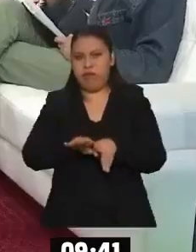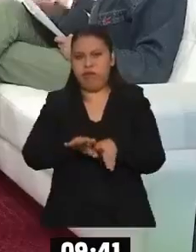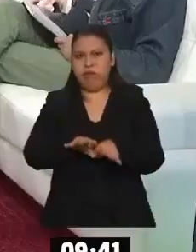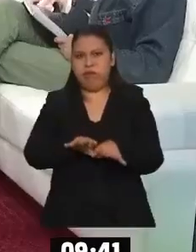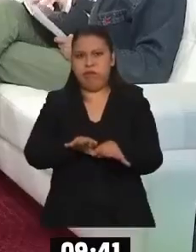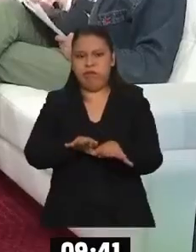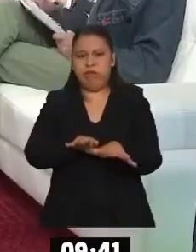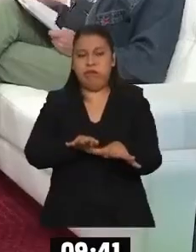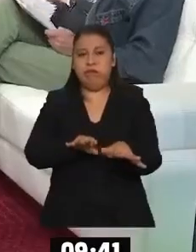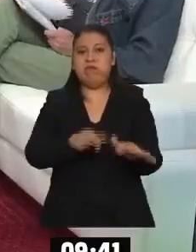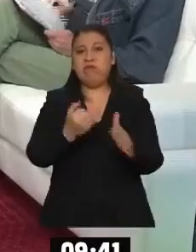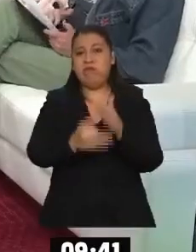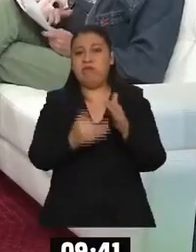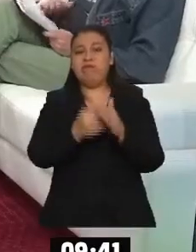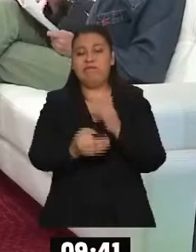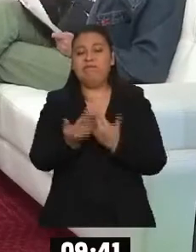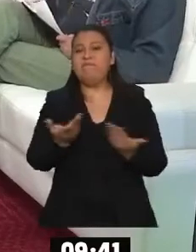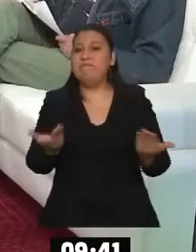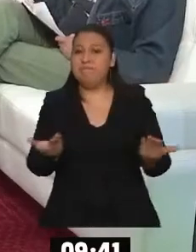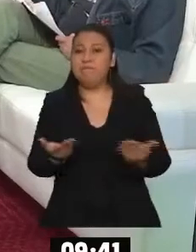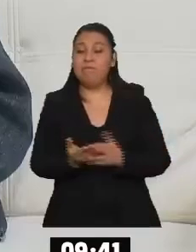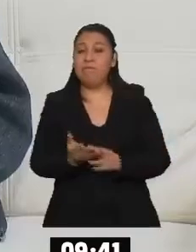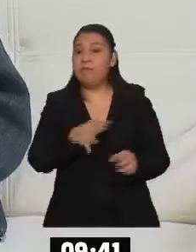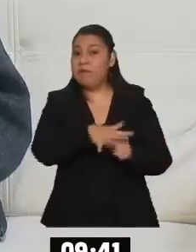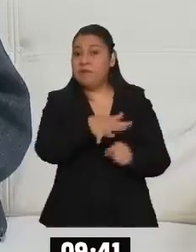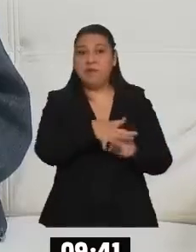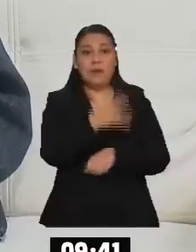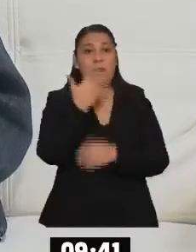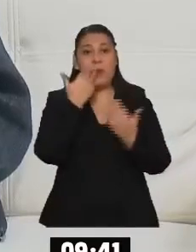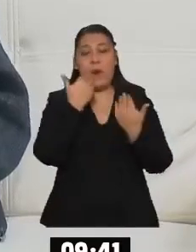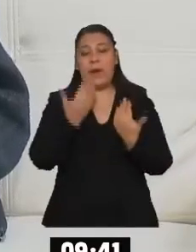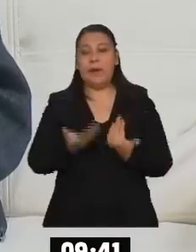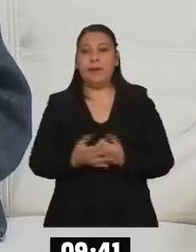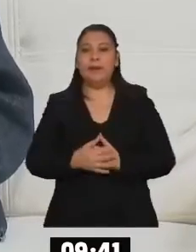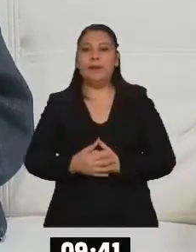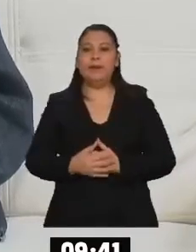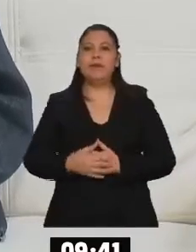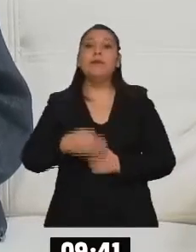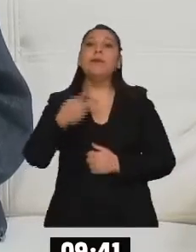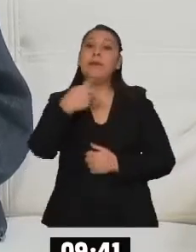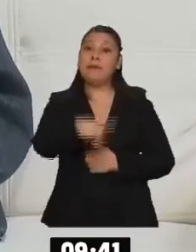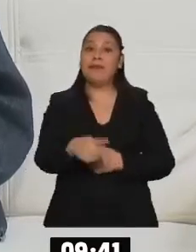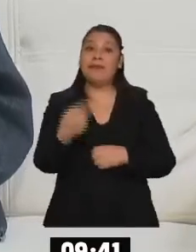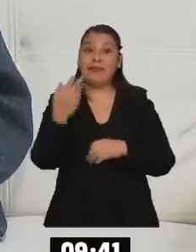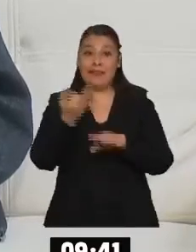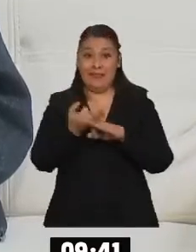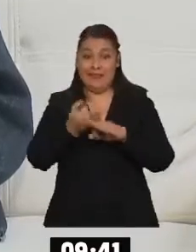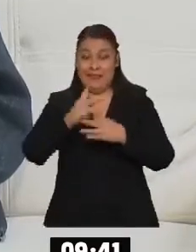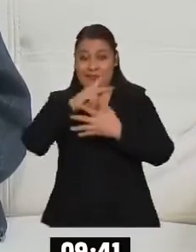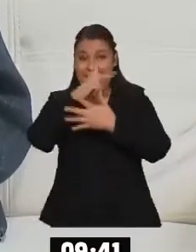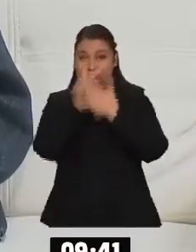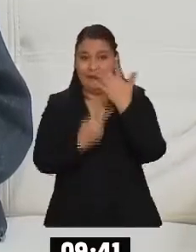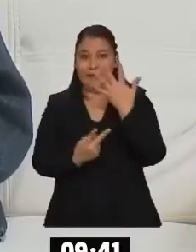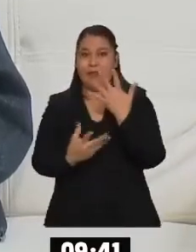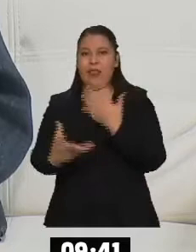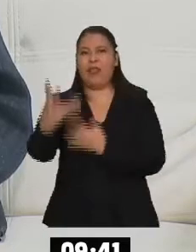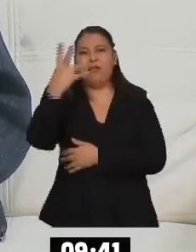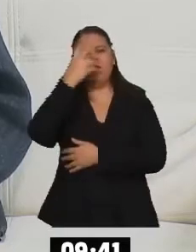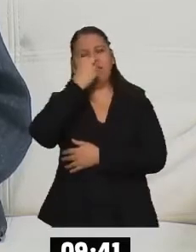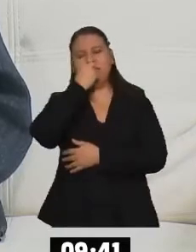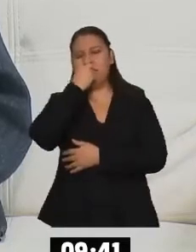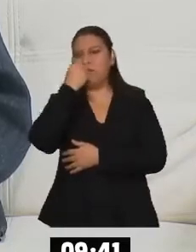combinación de factores de vida terrestre el programa es un programa de verdad enormemente generoso